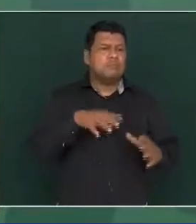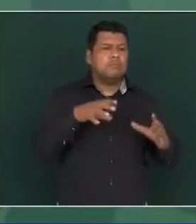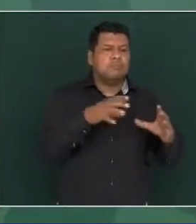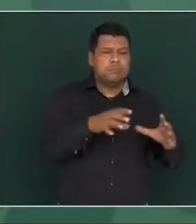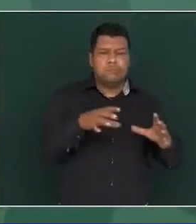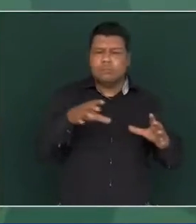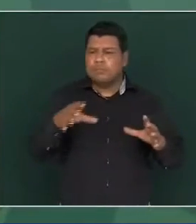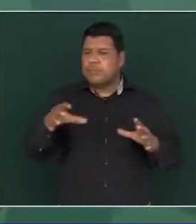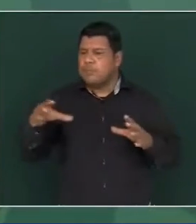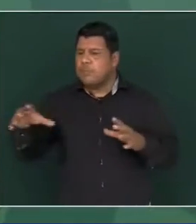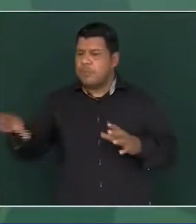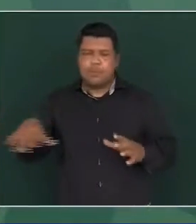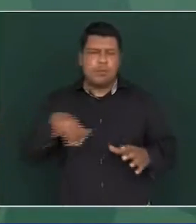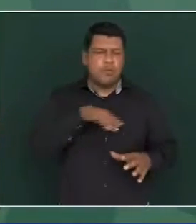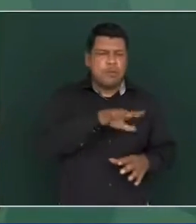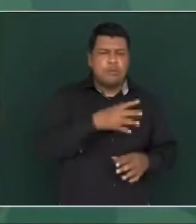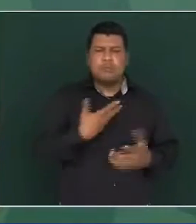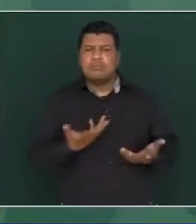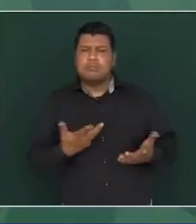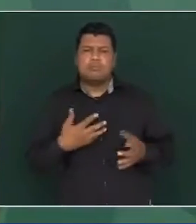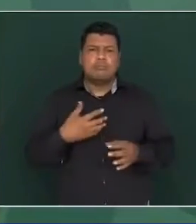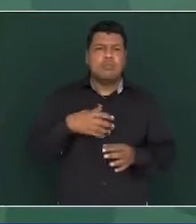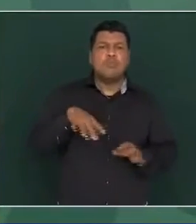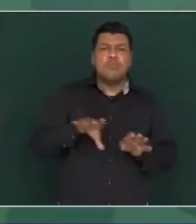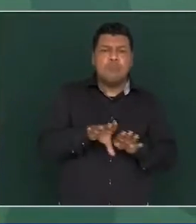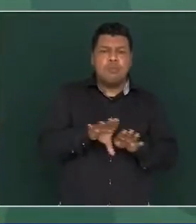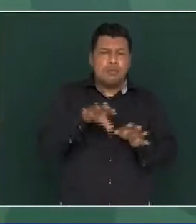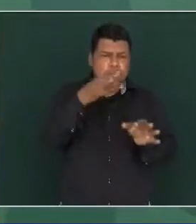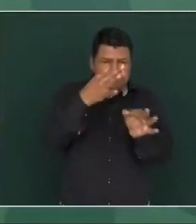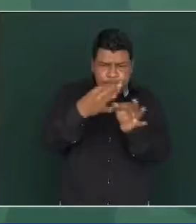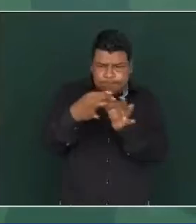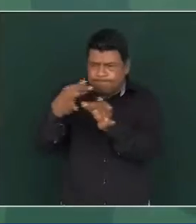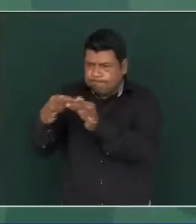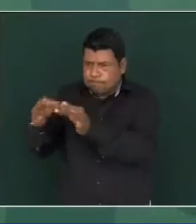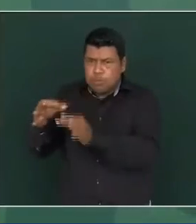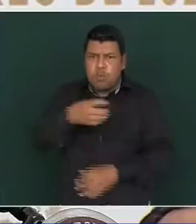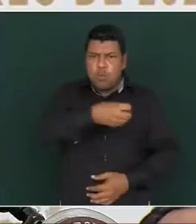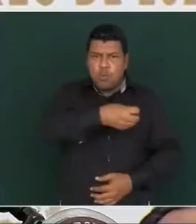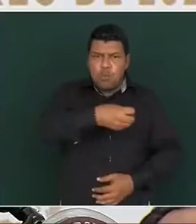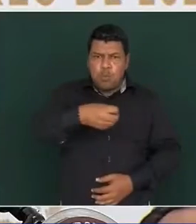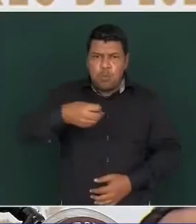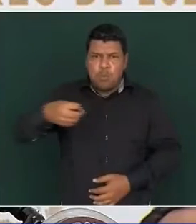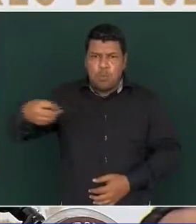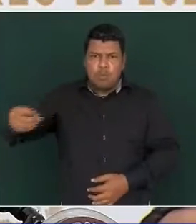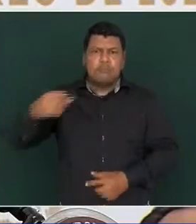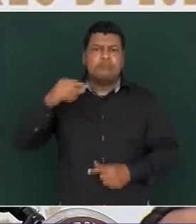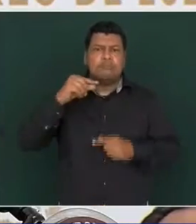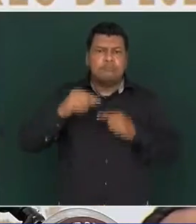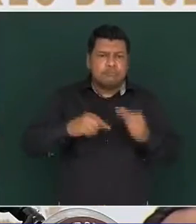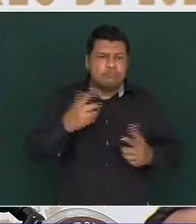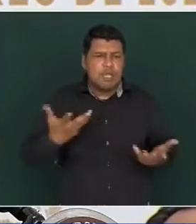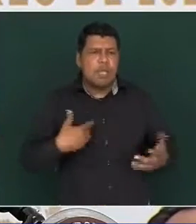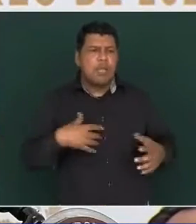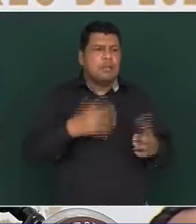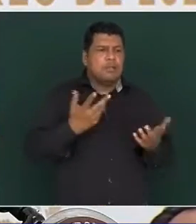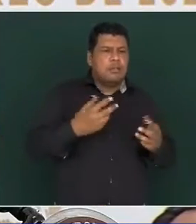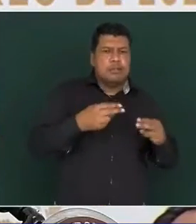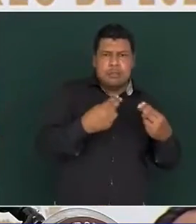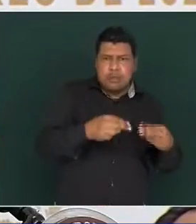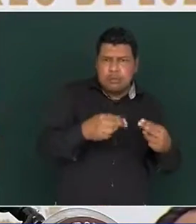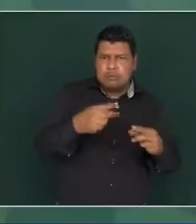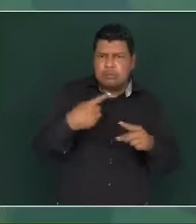para dar el servicio en lo que es la terminal. Ya llevamos un buen avance de comercios